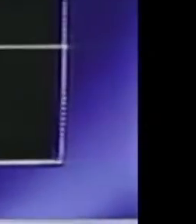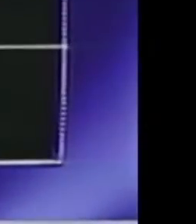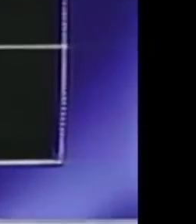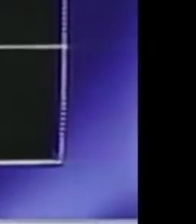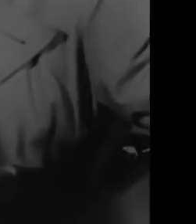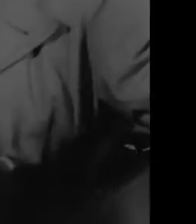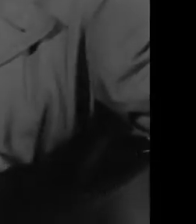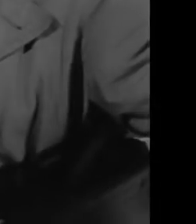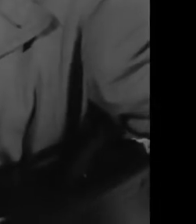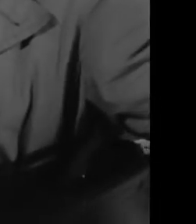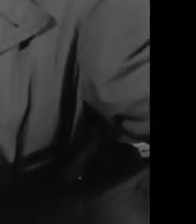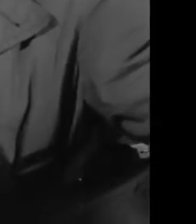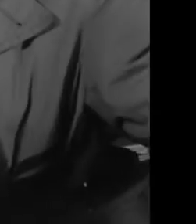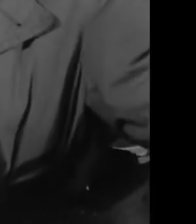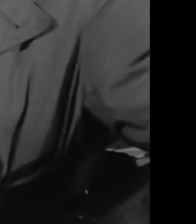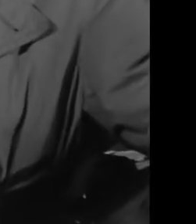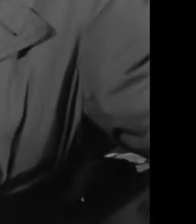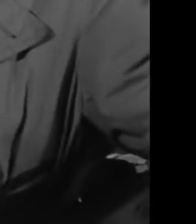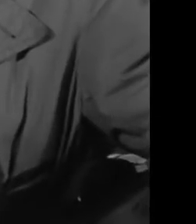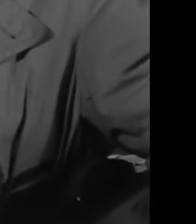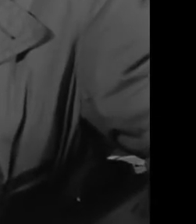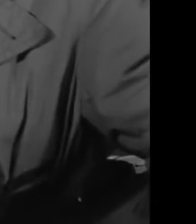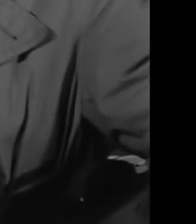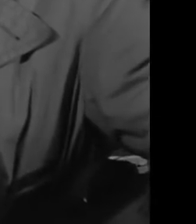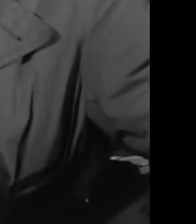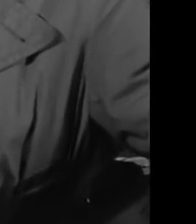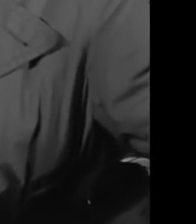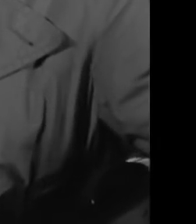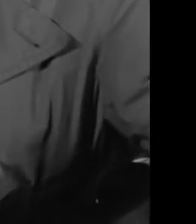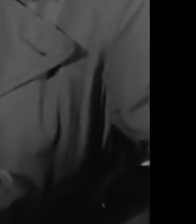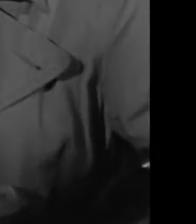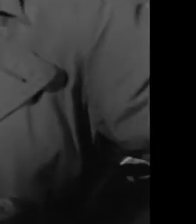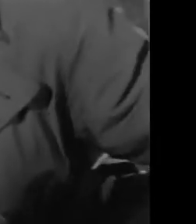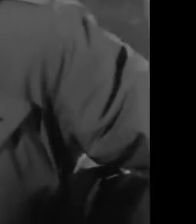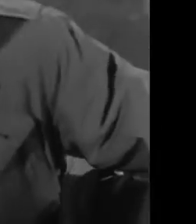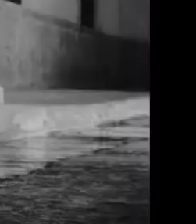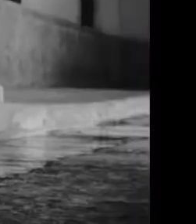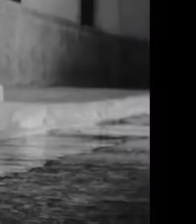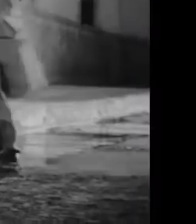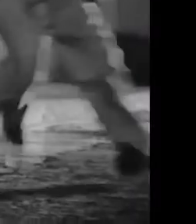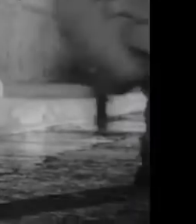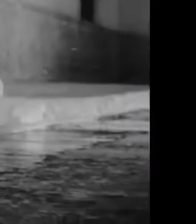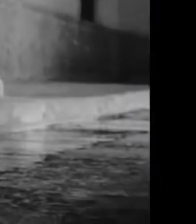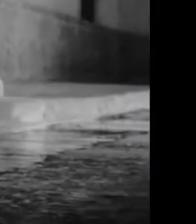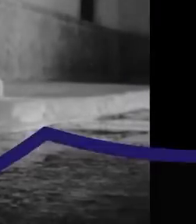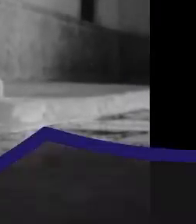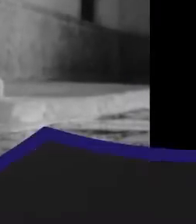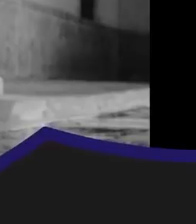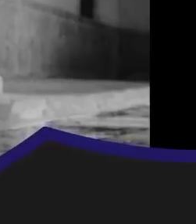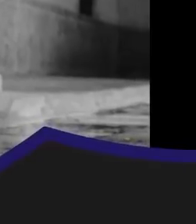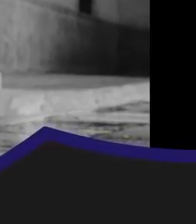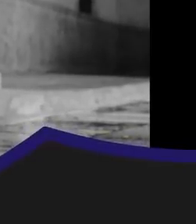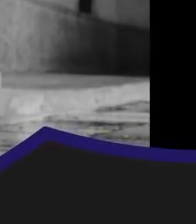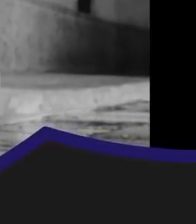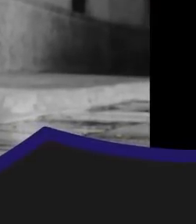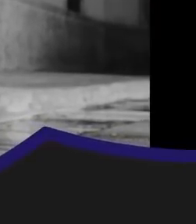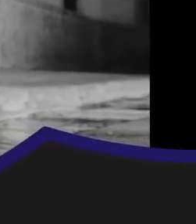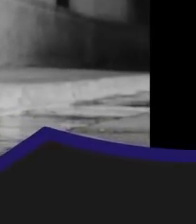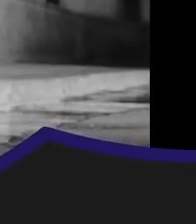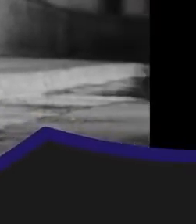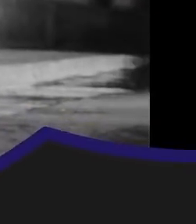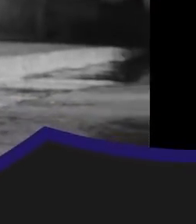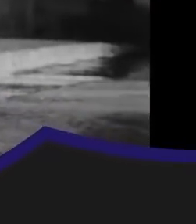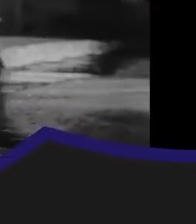cine, una serie dirigida y conducida por el cineasta mexicano Alejandro Pelayo, de lunes a jueves a